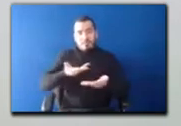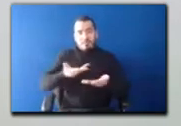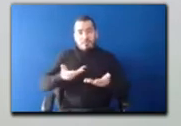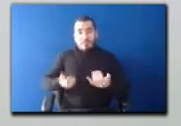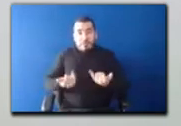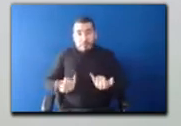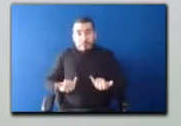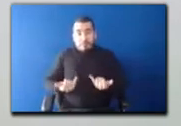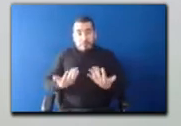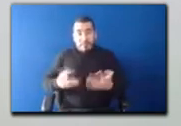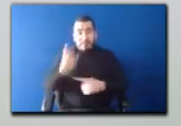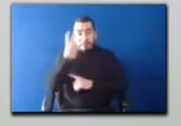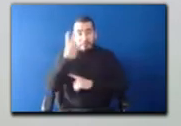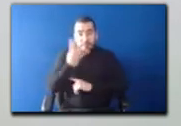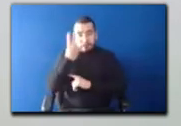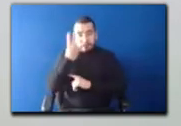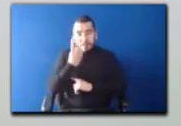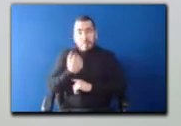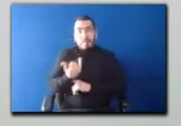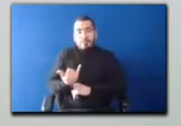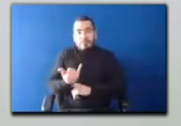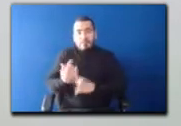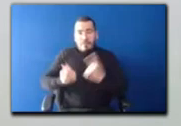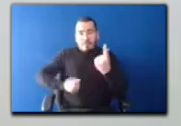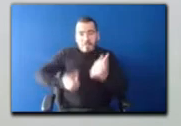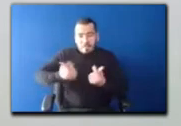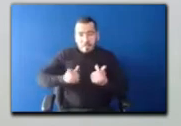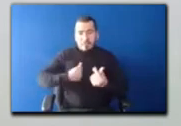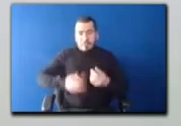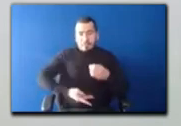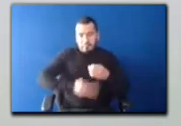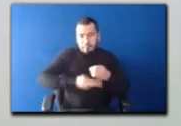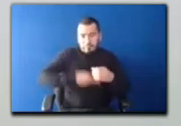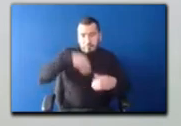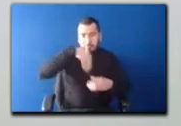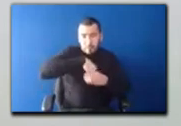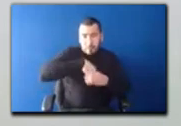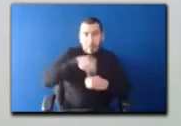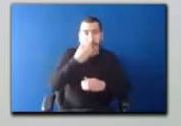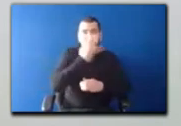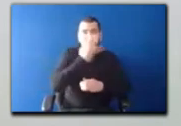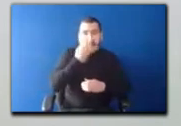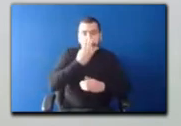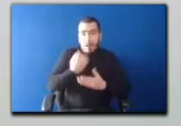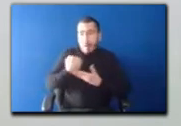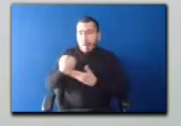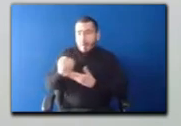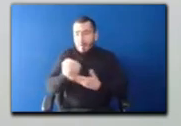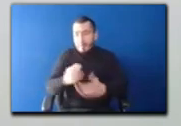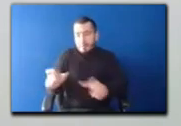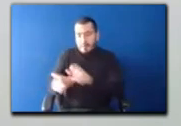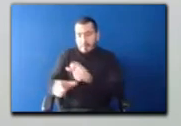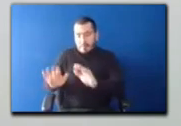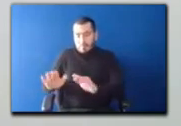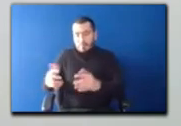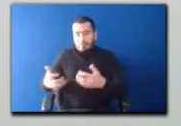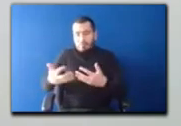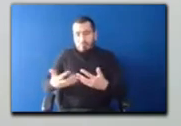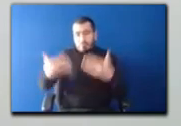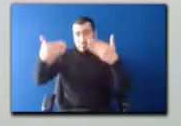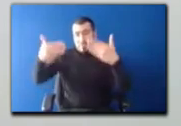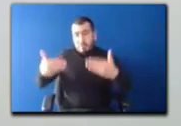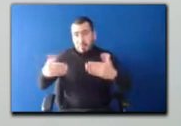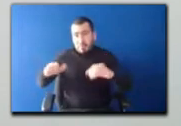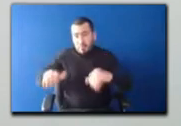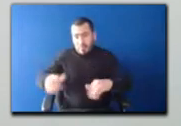productos pilotos específicos de financiación, de ahorro, que nos están ayudando a que la población con algún nivel de discapacidad pueda